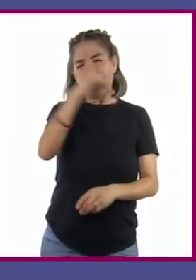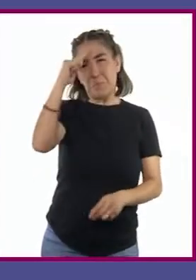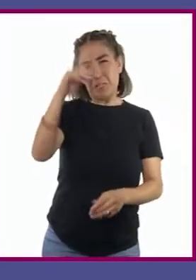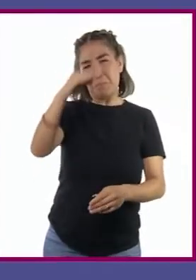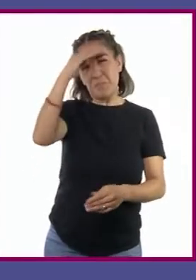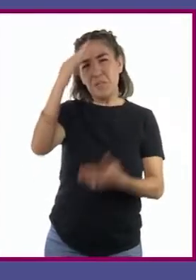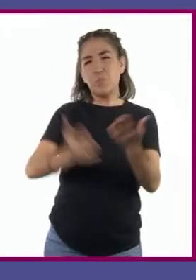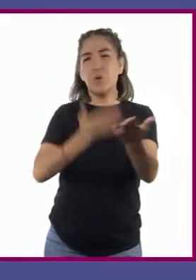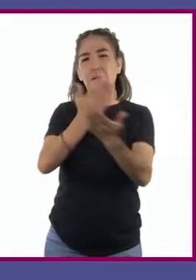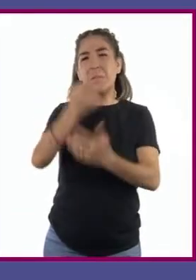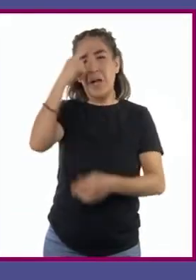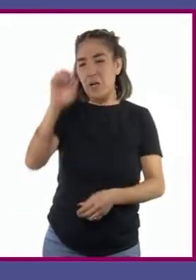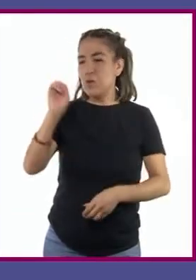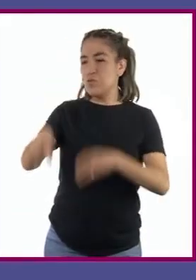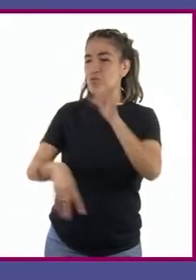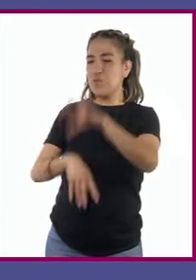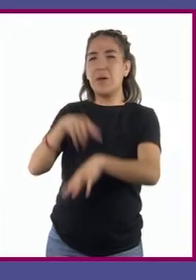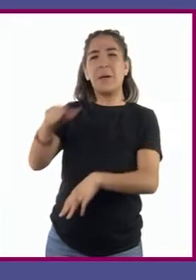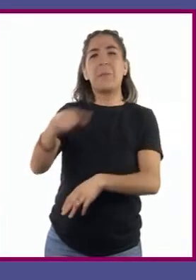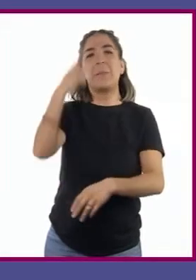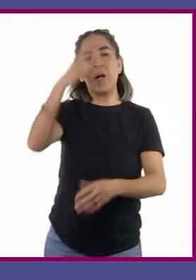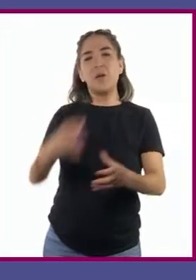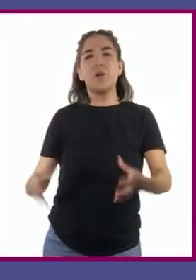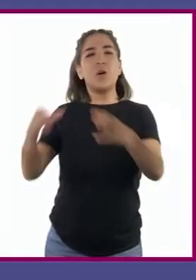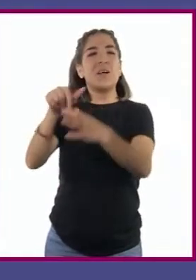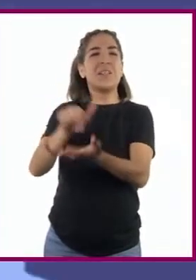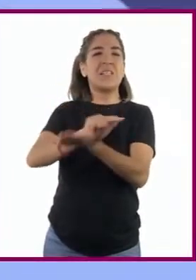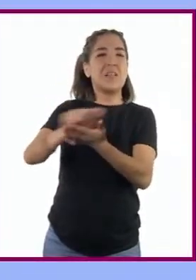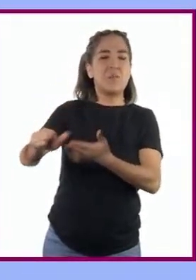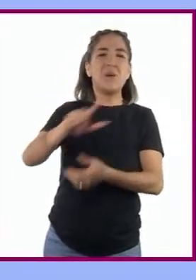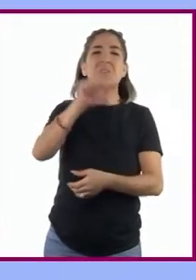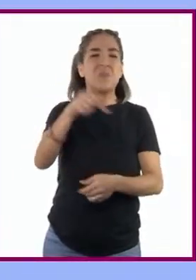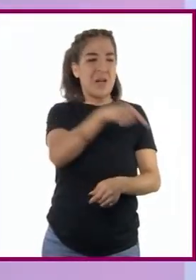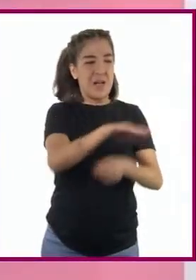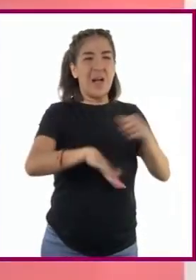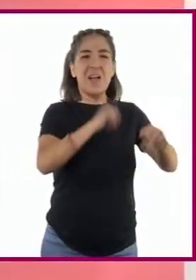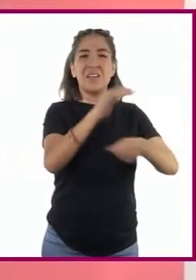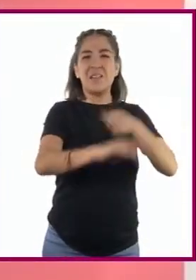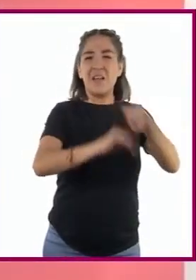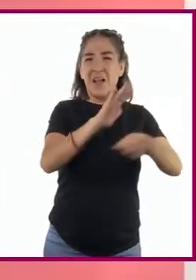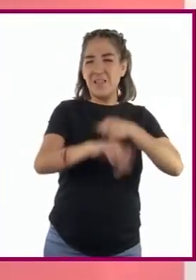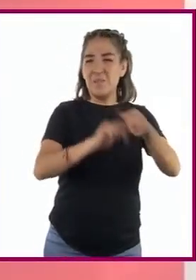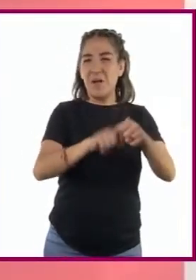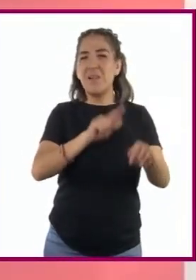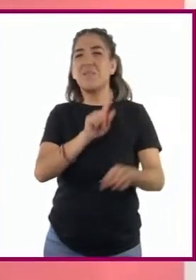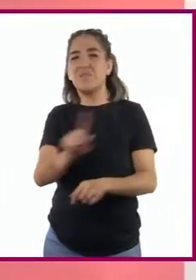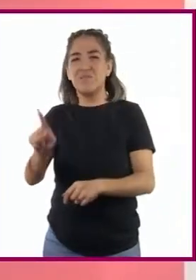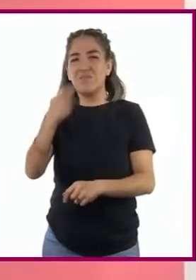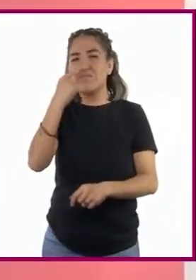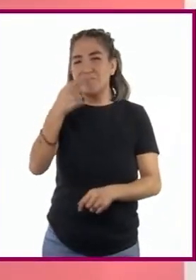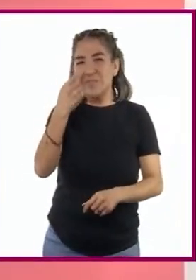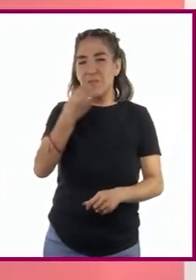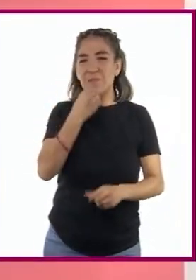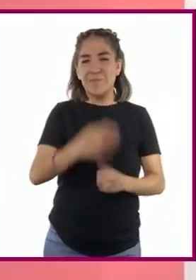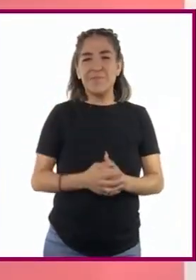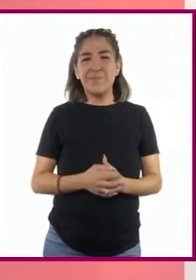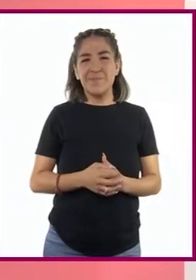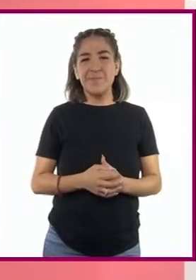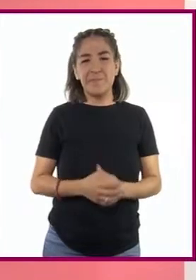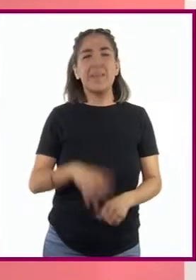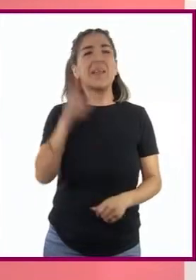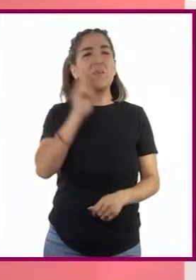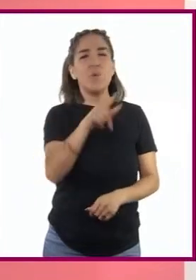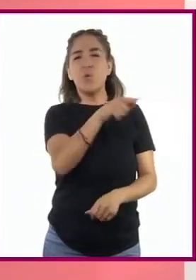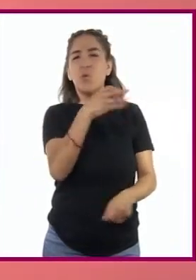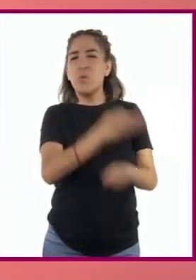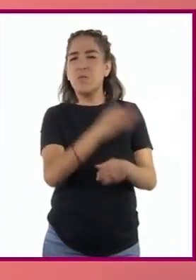que ya no huela feo nuestras calles y no haya tanto animal. A ver, Enrique, ¿qué notas en